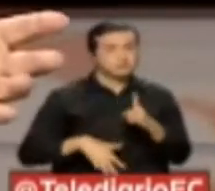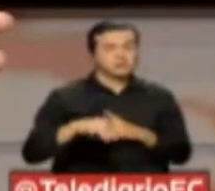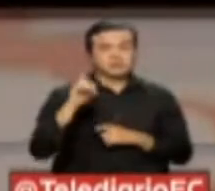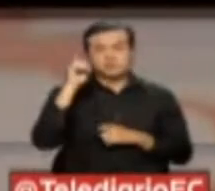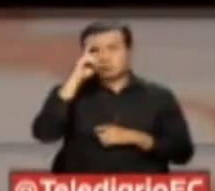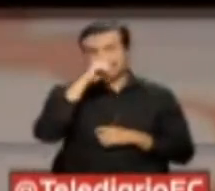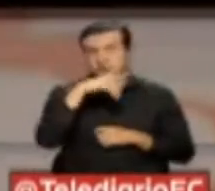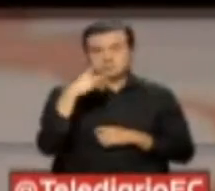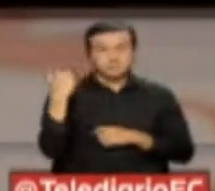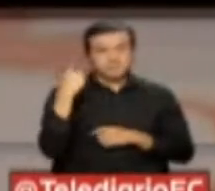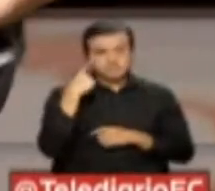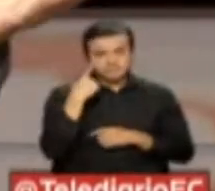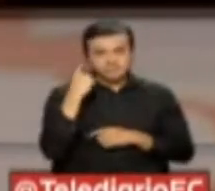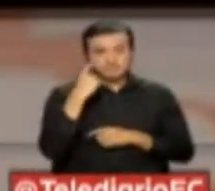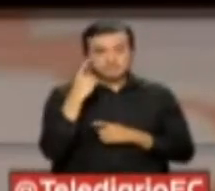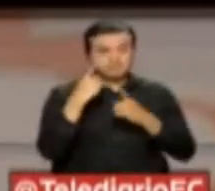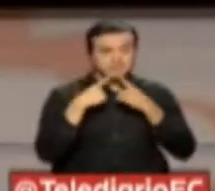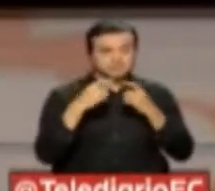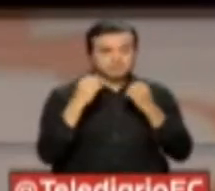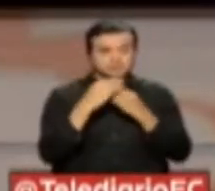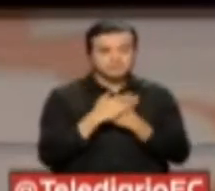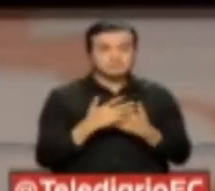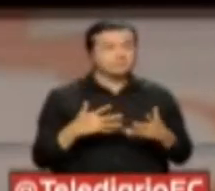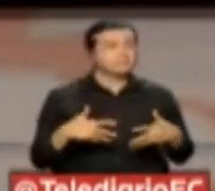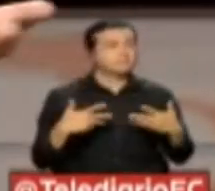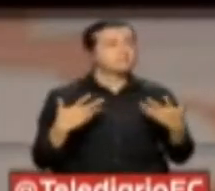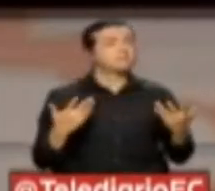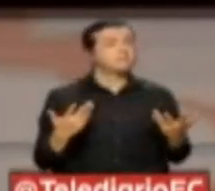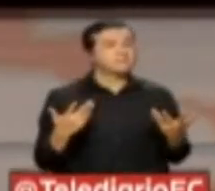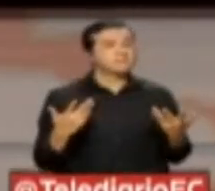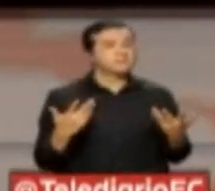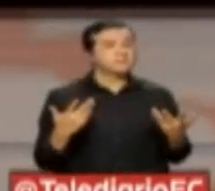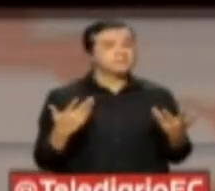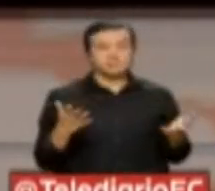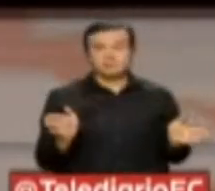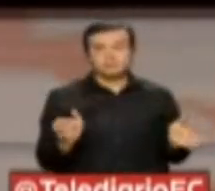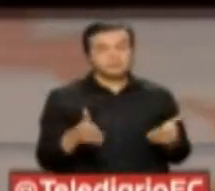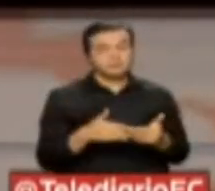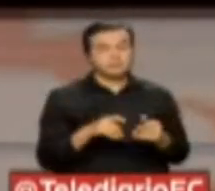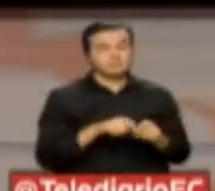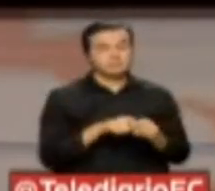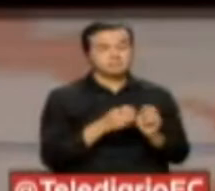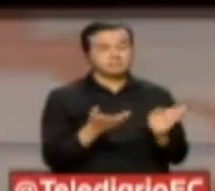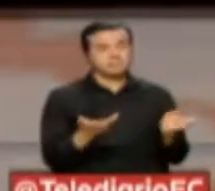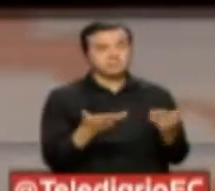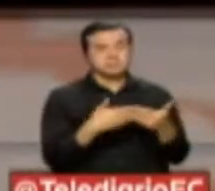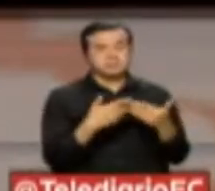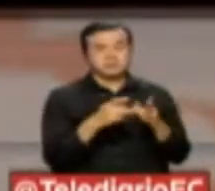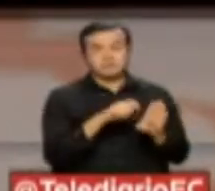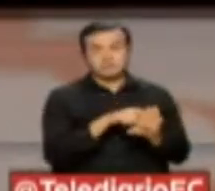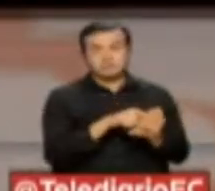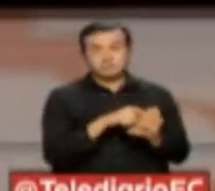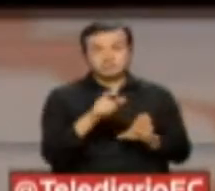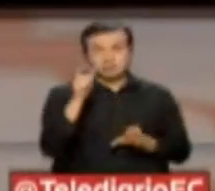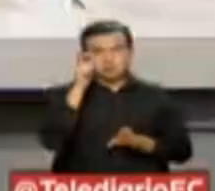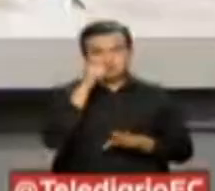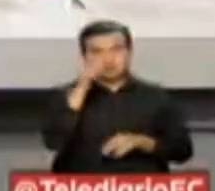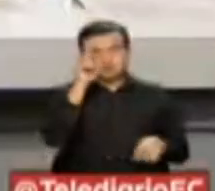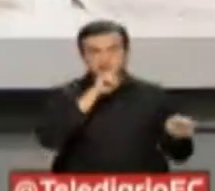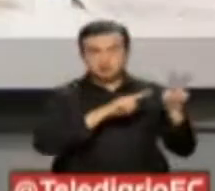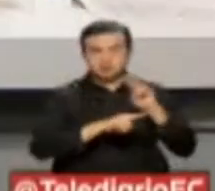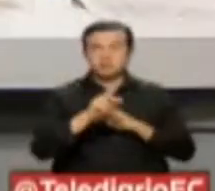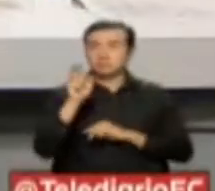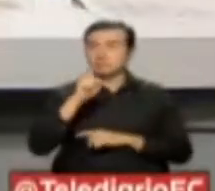se elimine el terra que realmente cerrar las puertas y cerrando las puertas cuando hay que que el ente que por